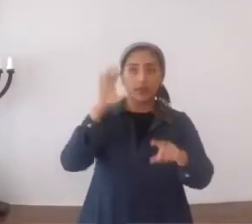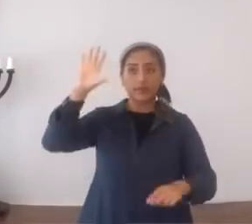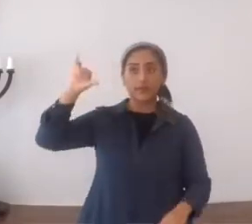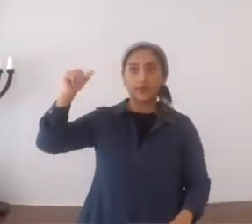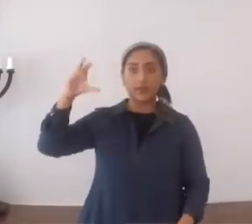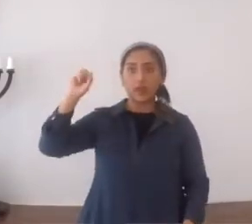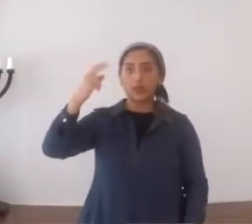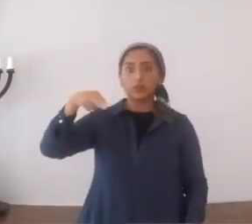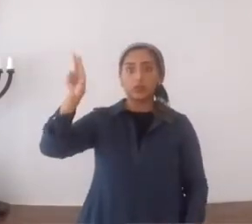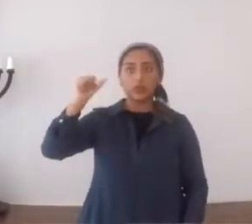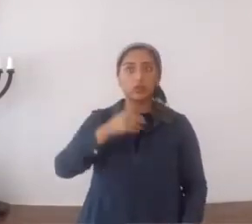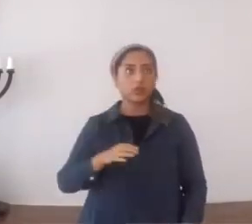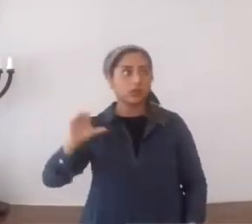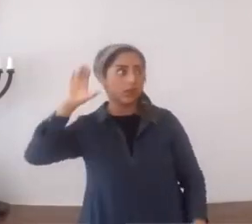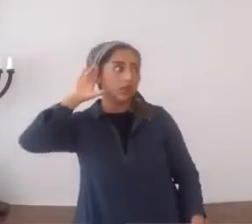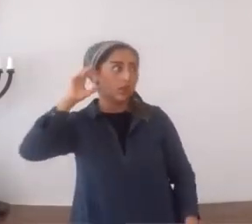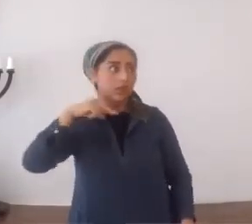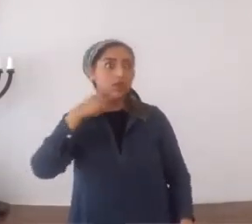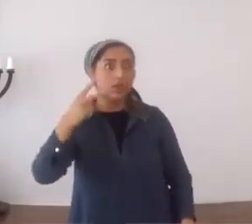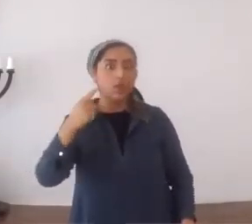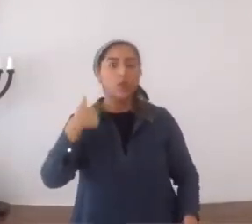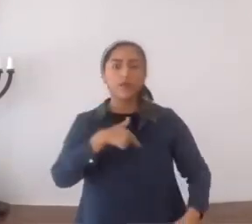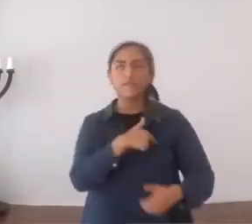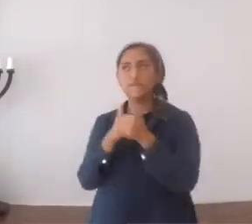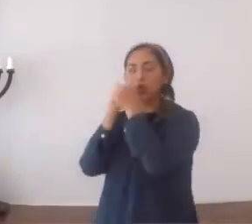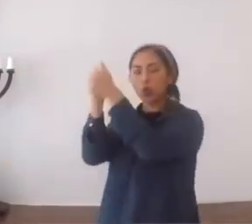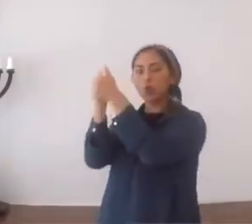Yahshua, escuchamos su voz